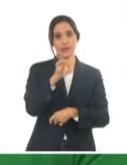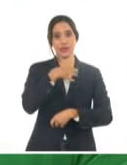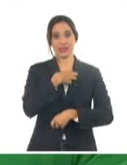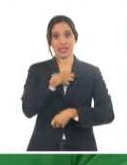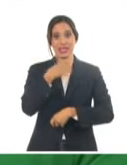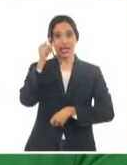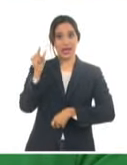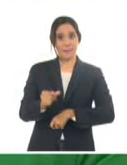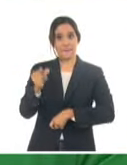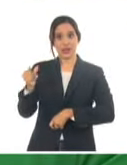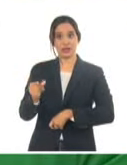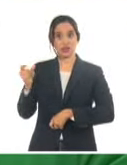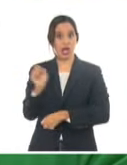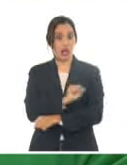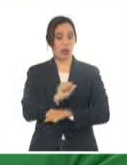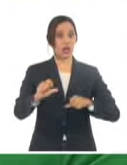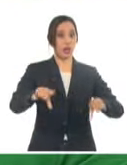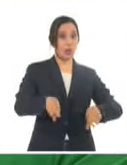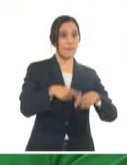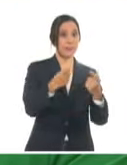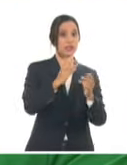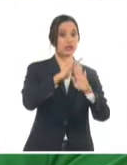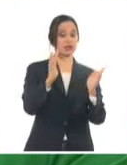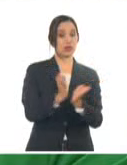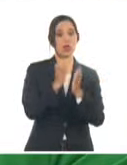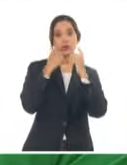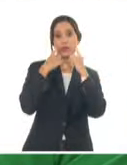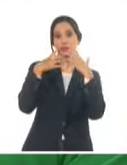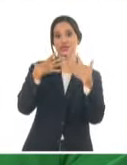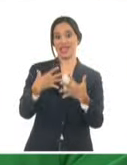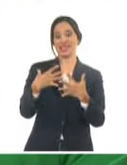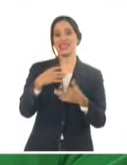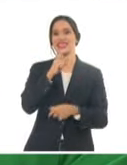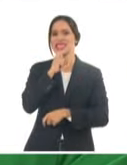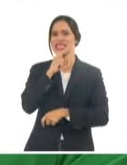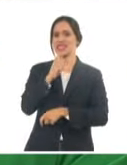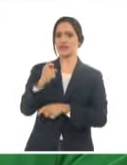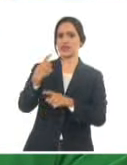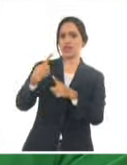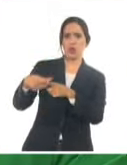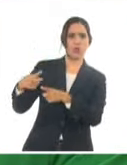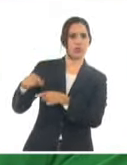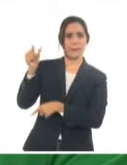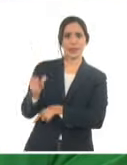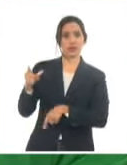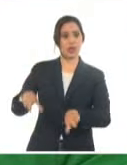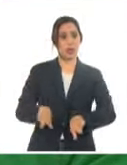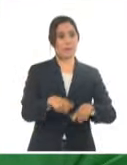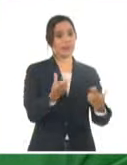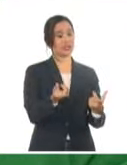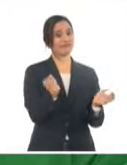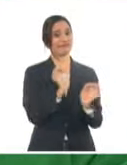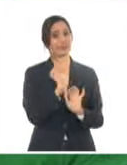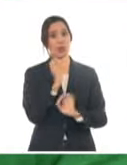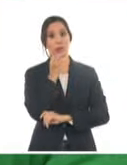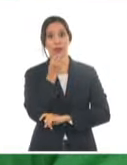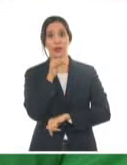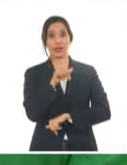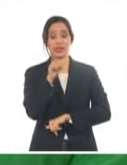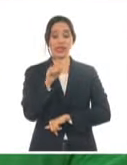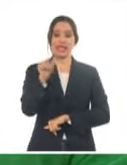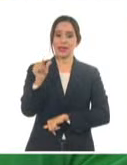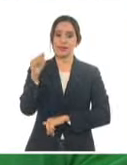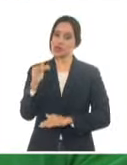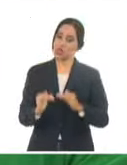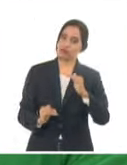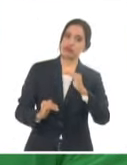logrado cumplir con el tratamiento antirretroviral, que para muchas personas es difícil. Estas personas están, digamos, a un nivel más alto, que